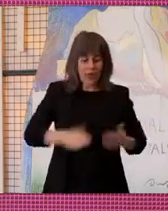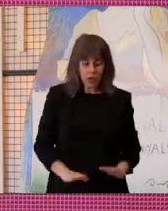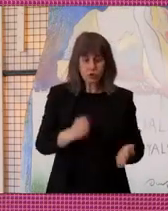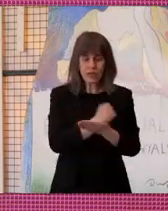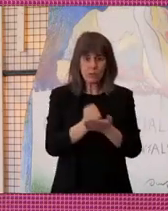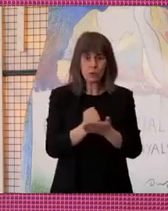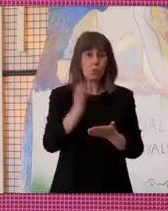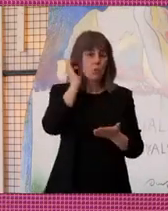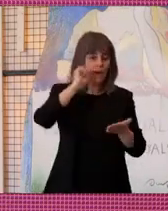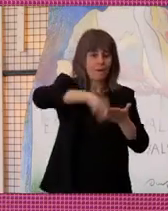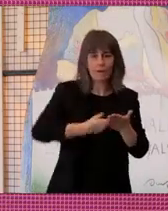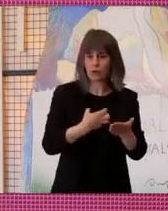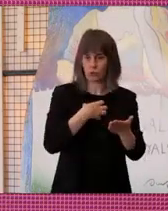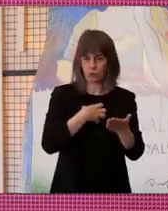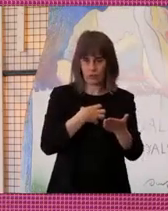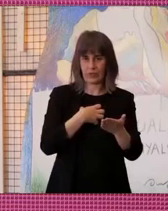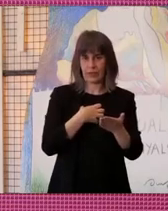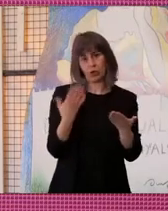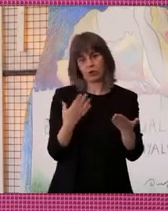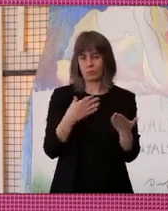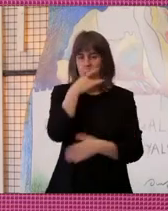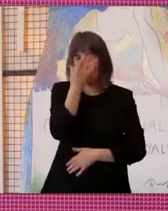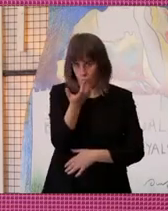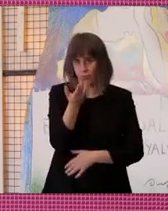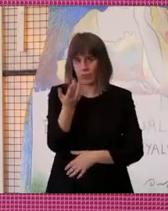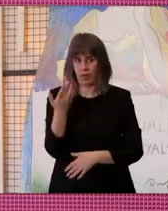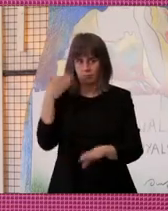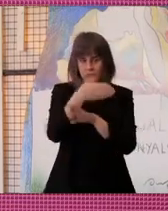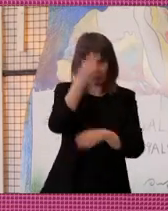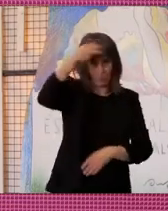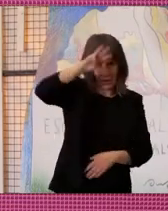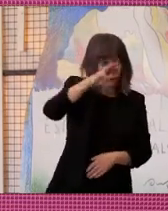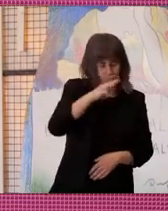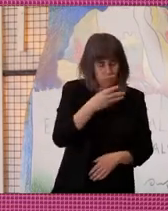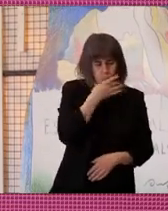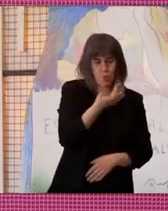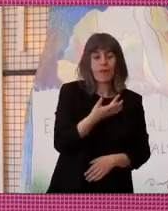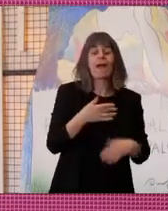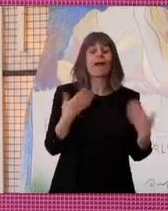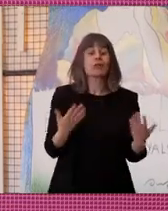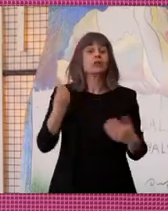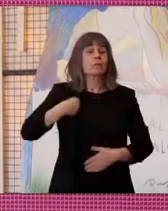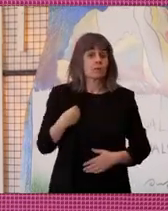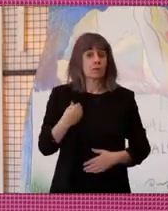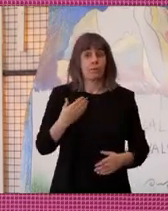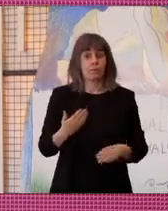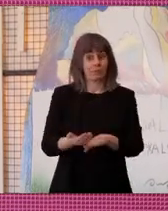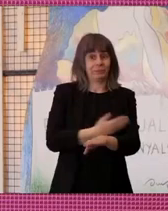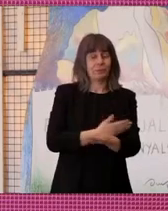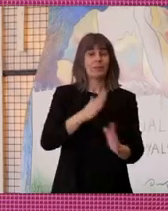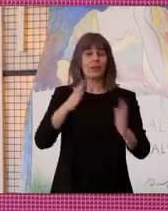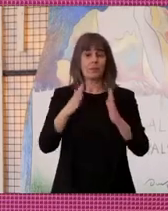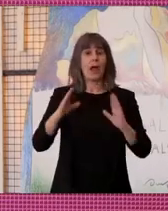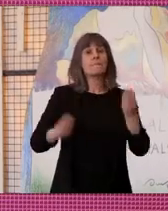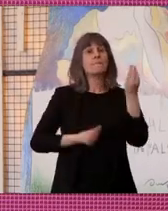y entonces en aquella Primavera rápidamente se buscó las protestas de